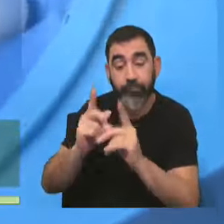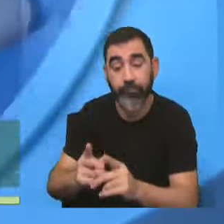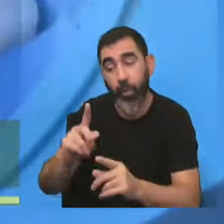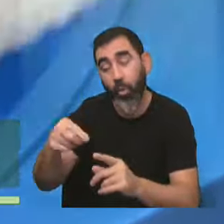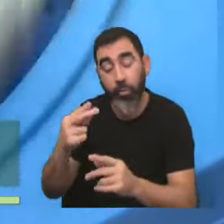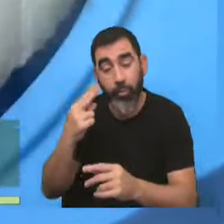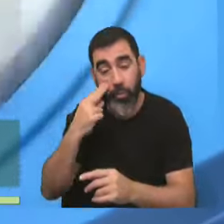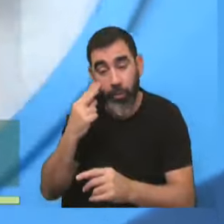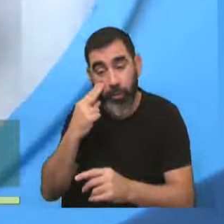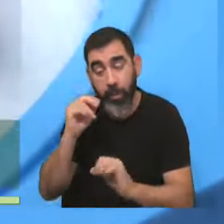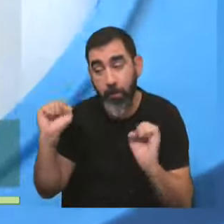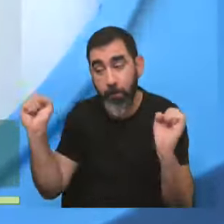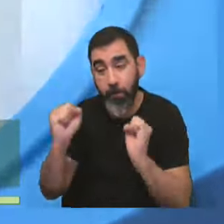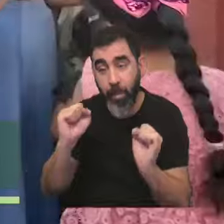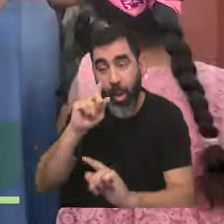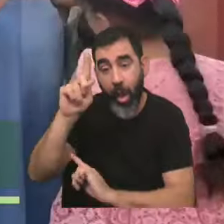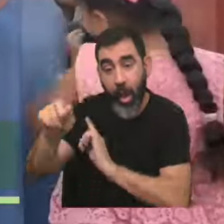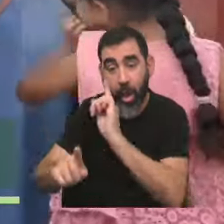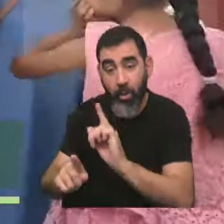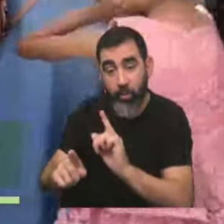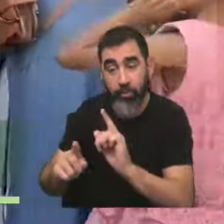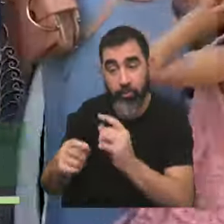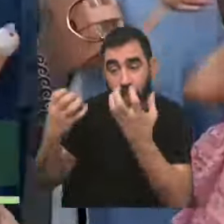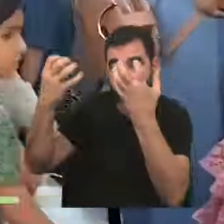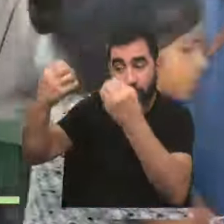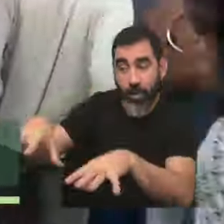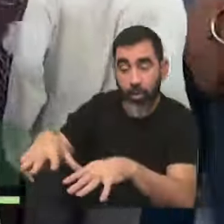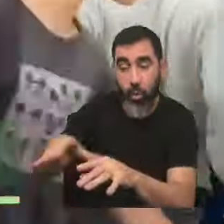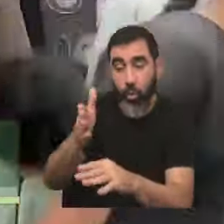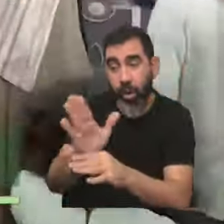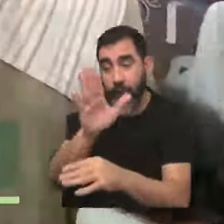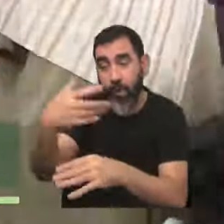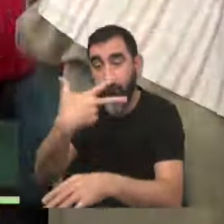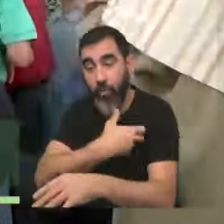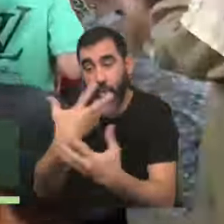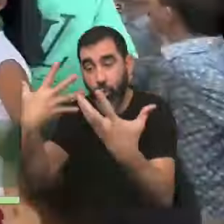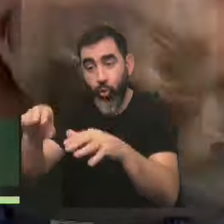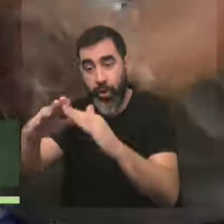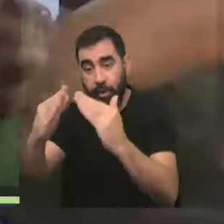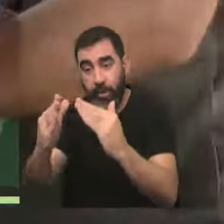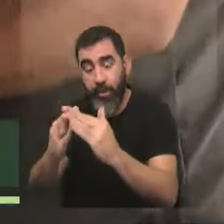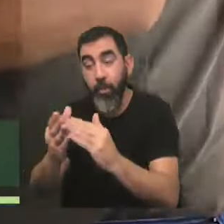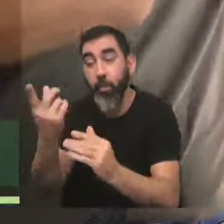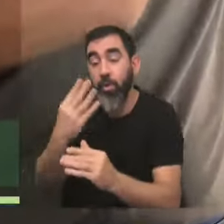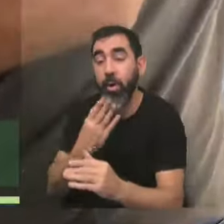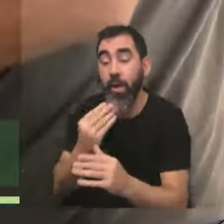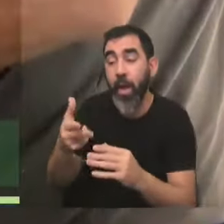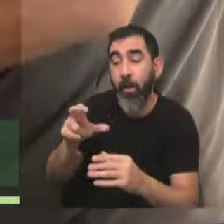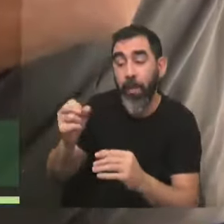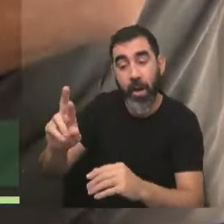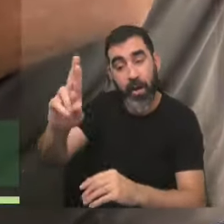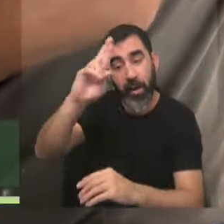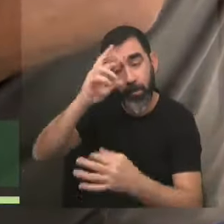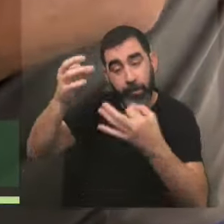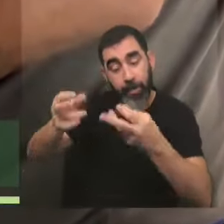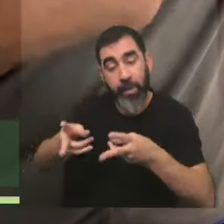obstáculo el miedo de algunos gazatí de abandonar sus refugios para acudir a la vacunación por ello Israel y jamás acordaron respetar las pausas